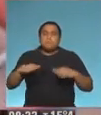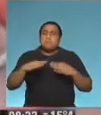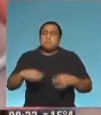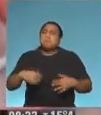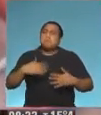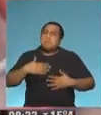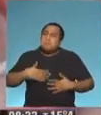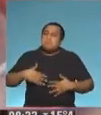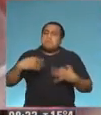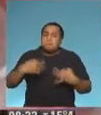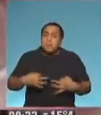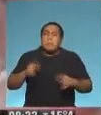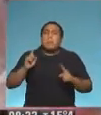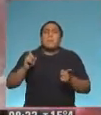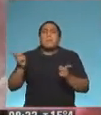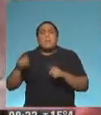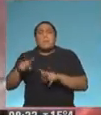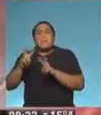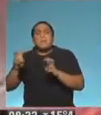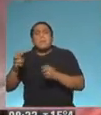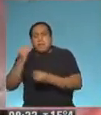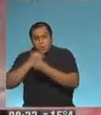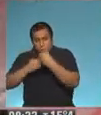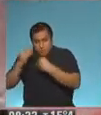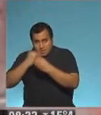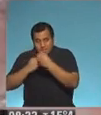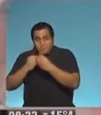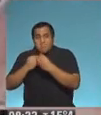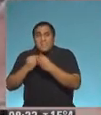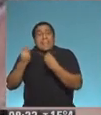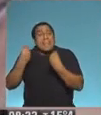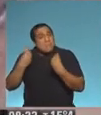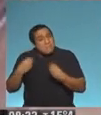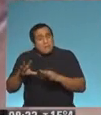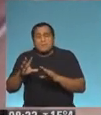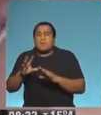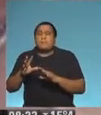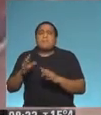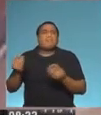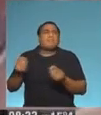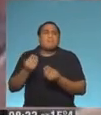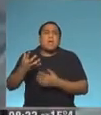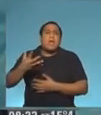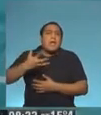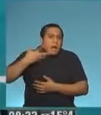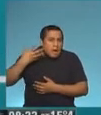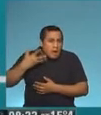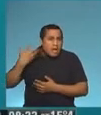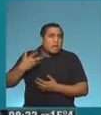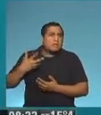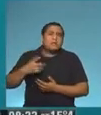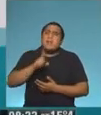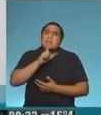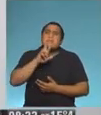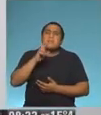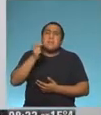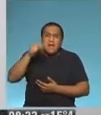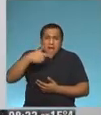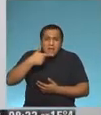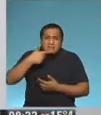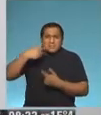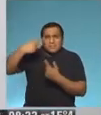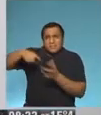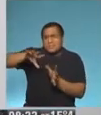Pero volviendo a la alimentación, tenemos que empezar a dejar de lado grasas saturadas, grasas trans y sobre